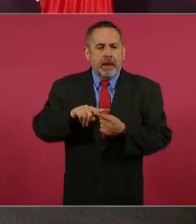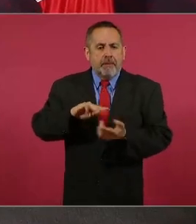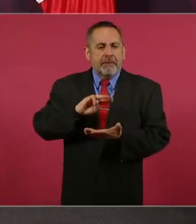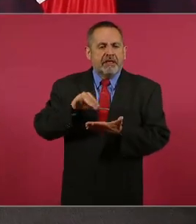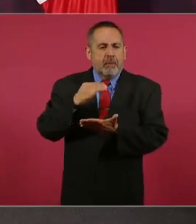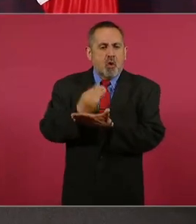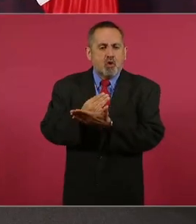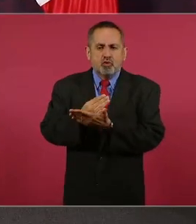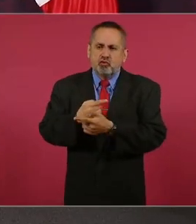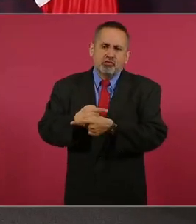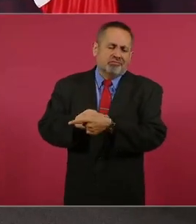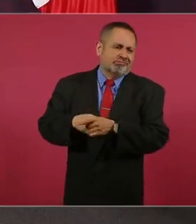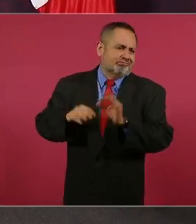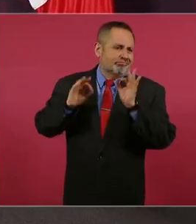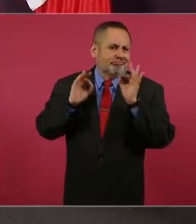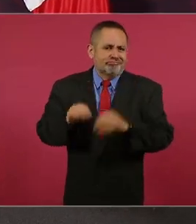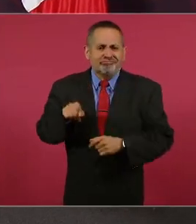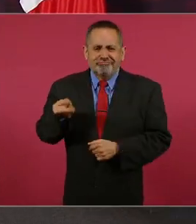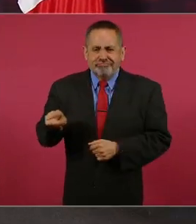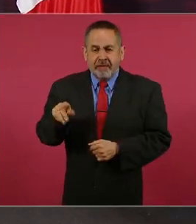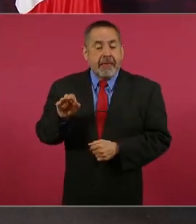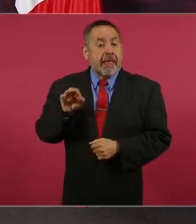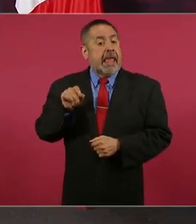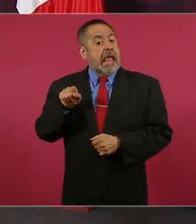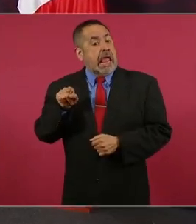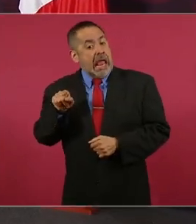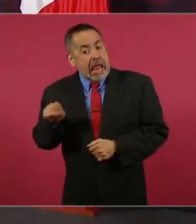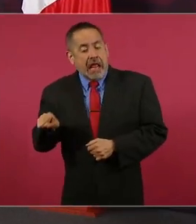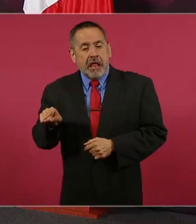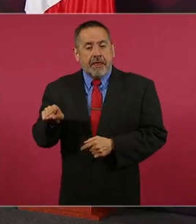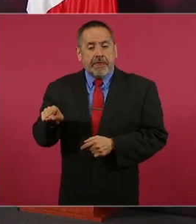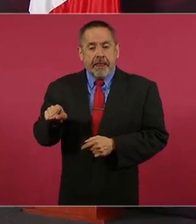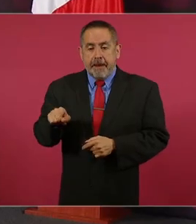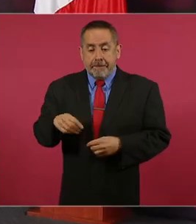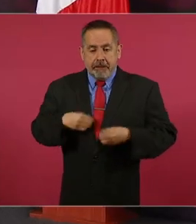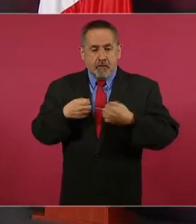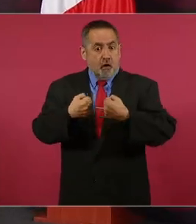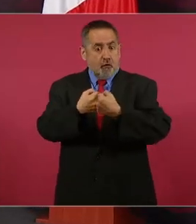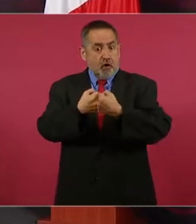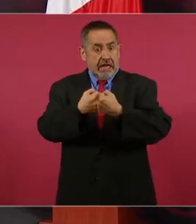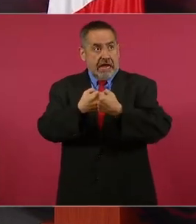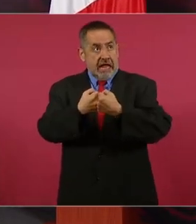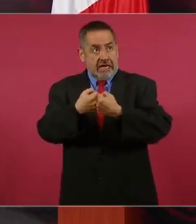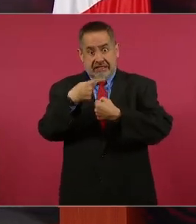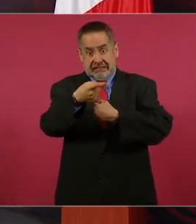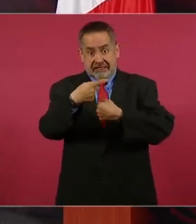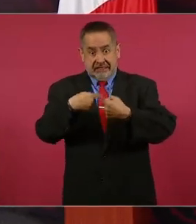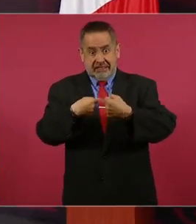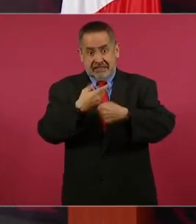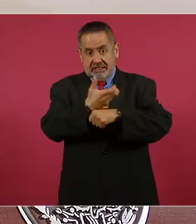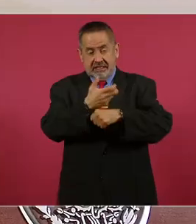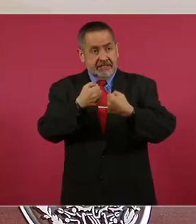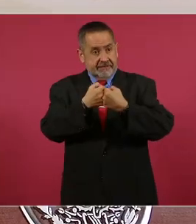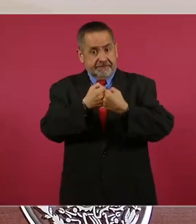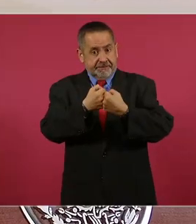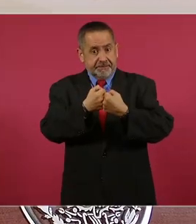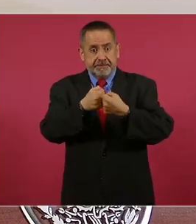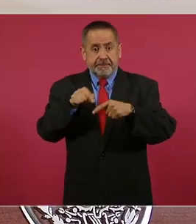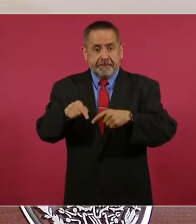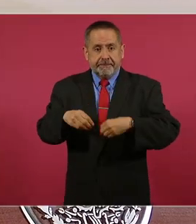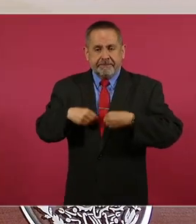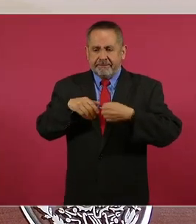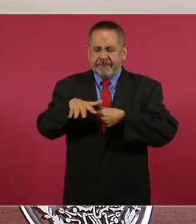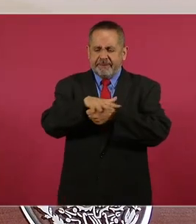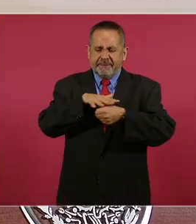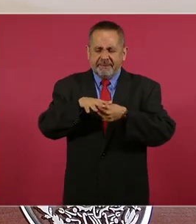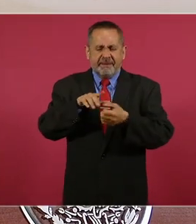pero vivió en la frontera, sobre todo en la zona